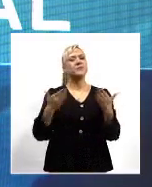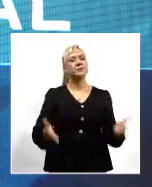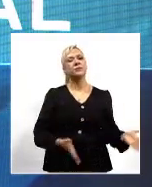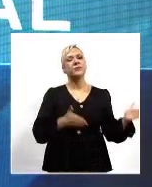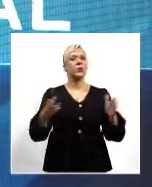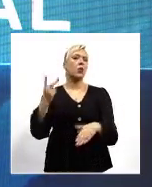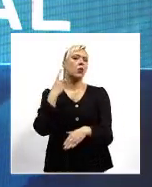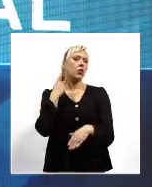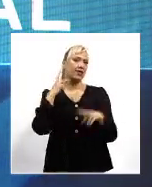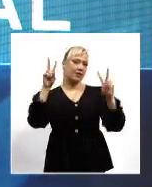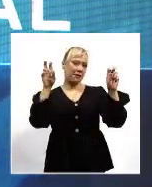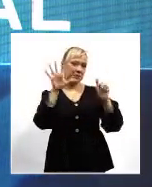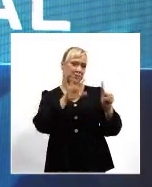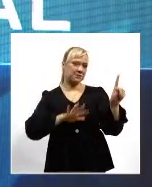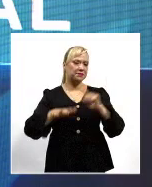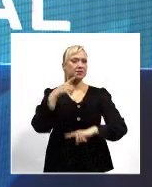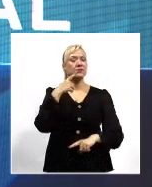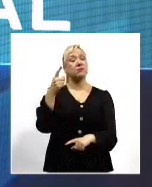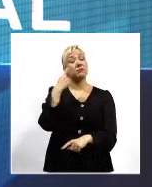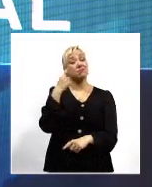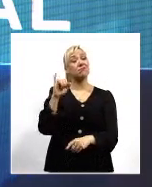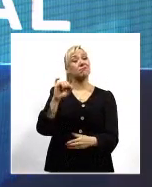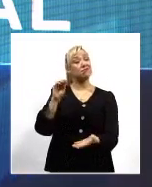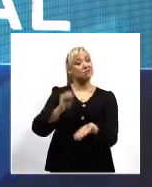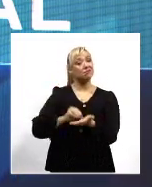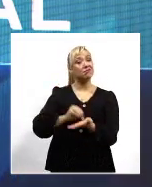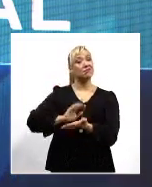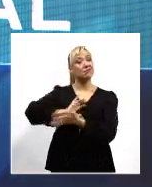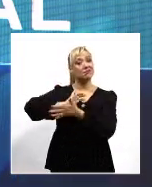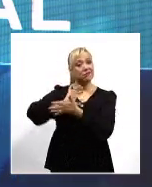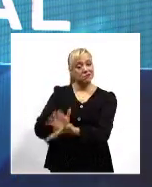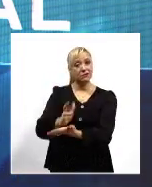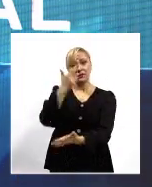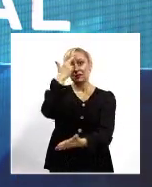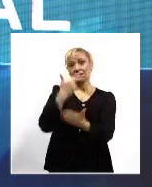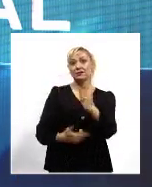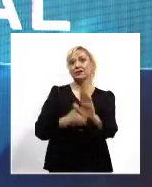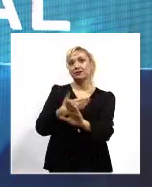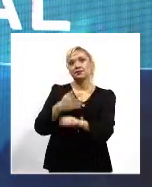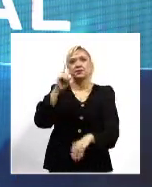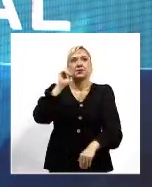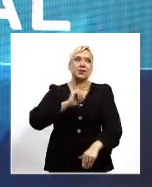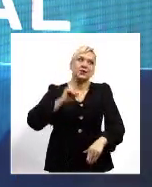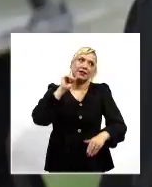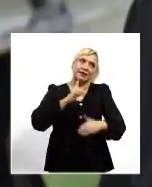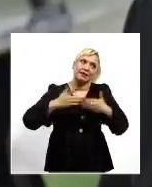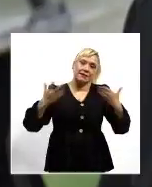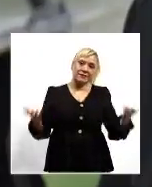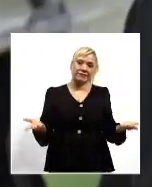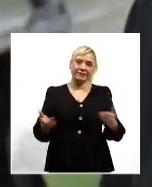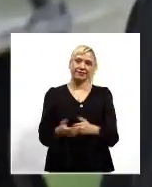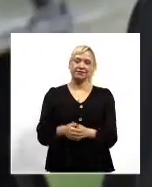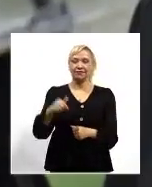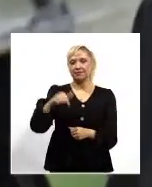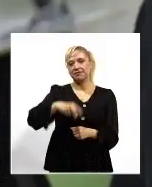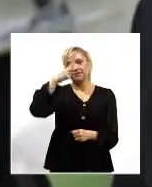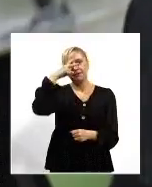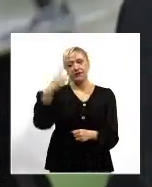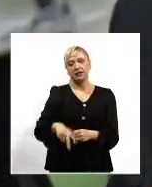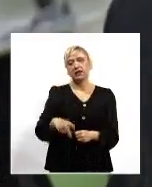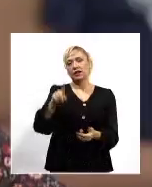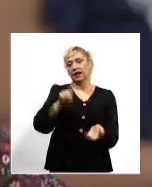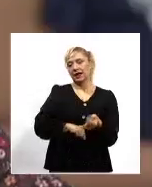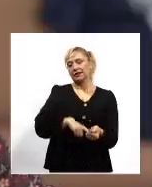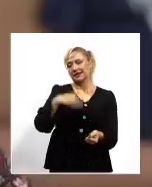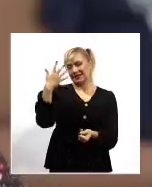ámbito político también persisten las prácticas de discriminación y violencia en contra de las mujeres. En México, 6 de cada